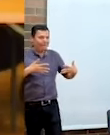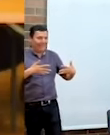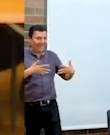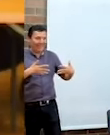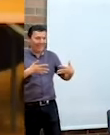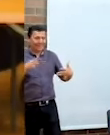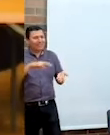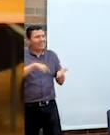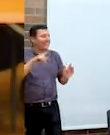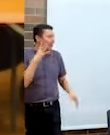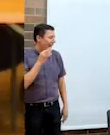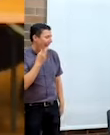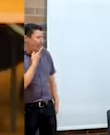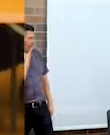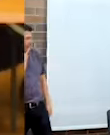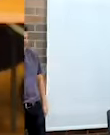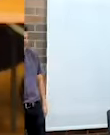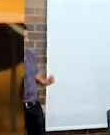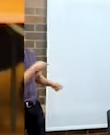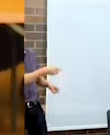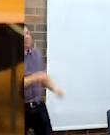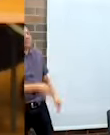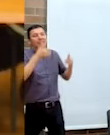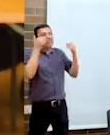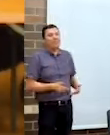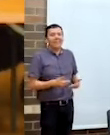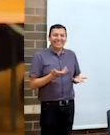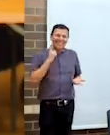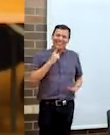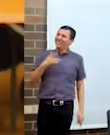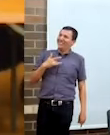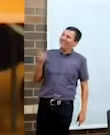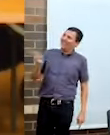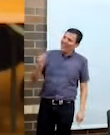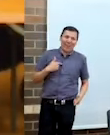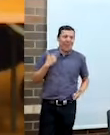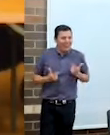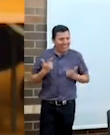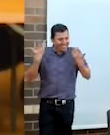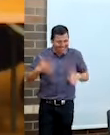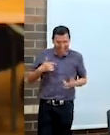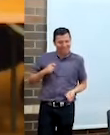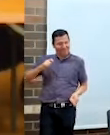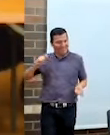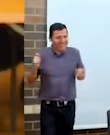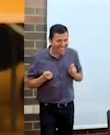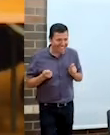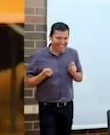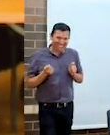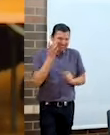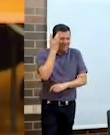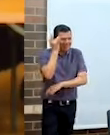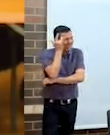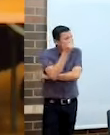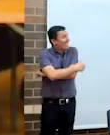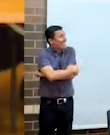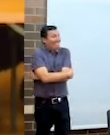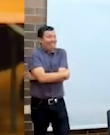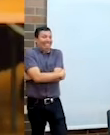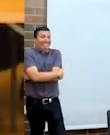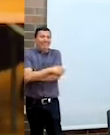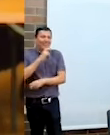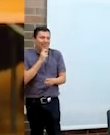dificultad relacional con el mundo oyente. Entonces, nos ven, ah, no, tiene una discapacidad. ¿Cómo que tengo una discapacidad?